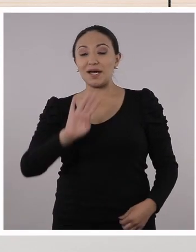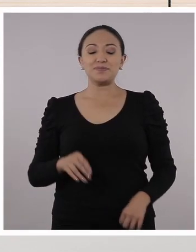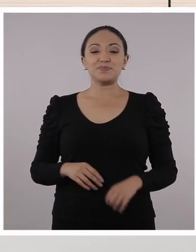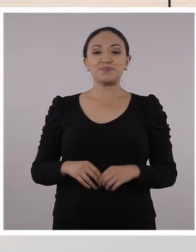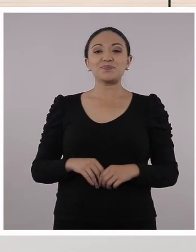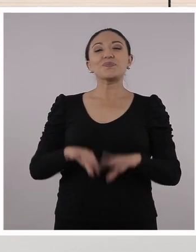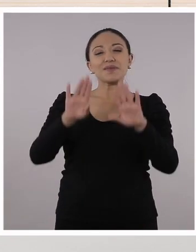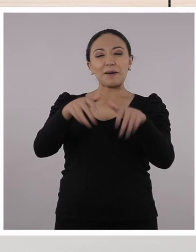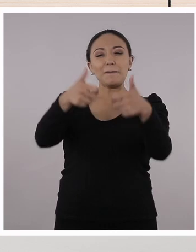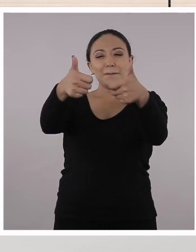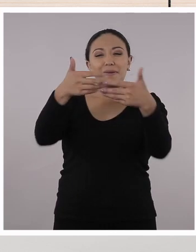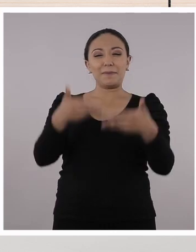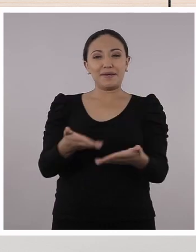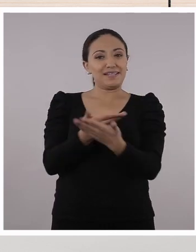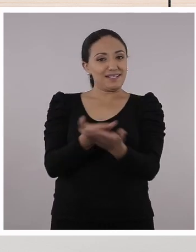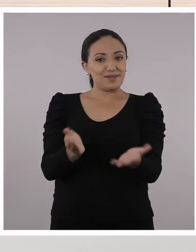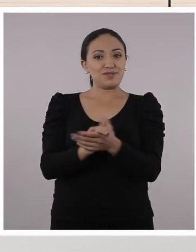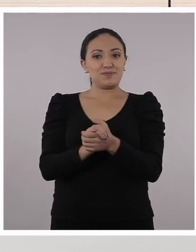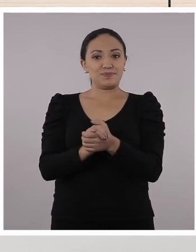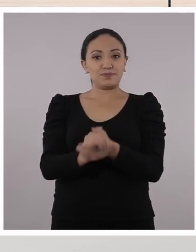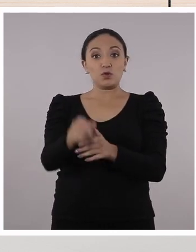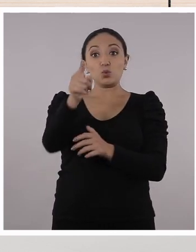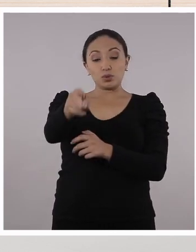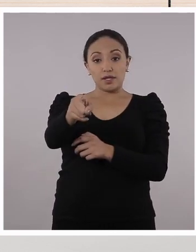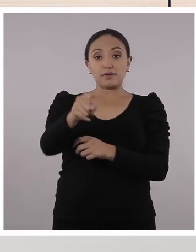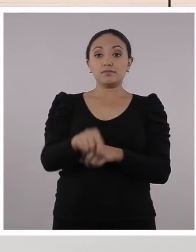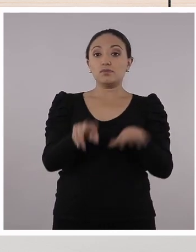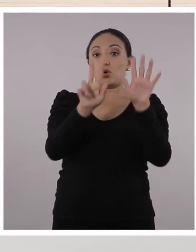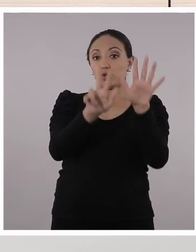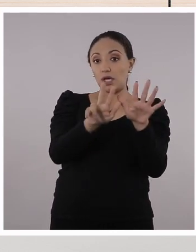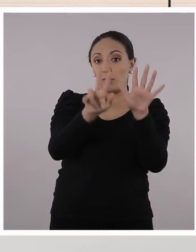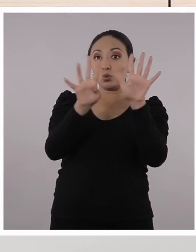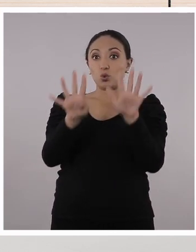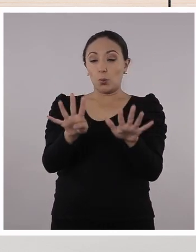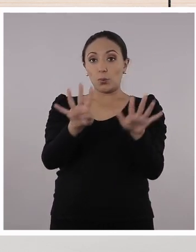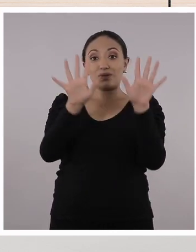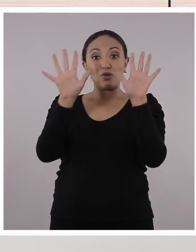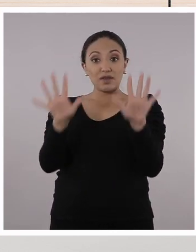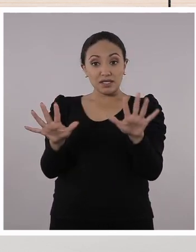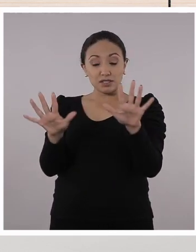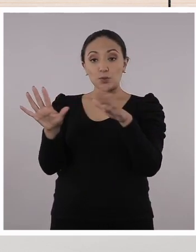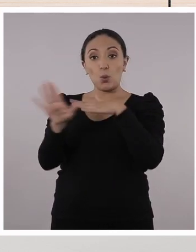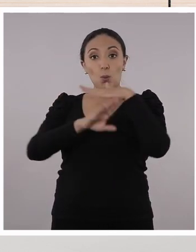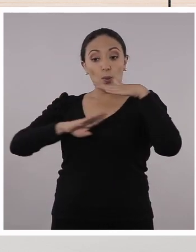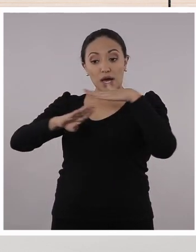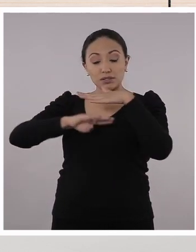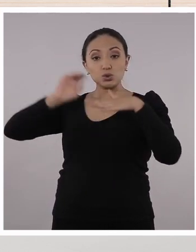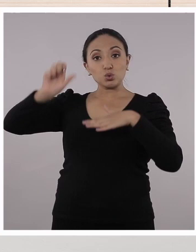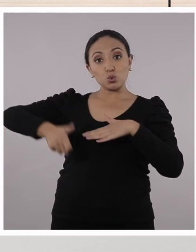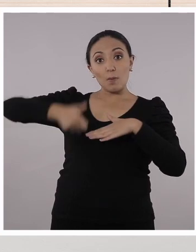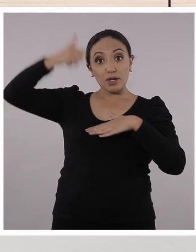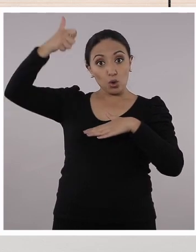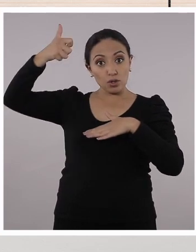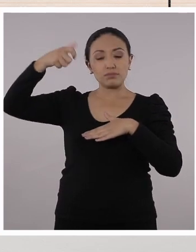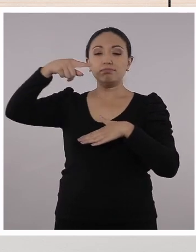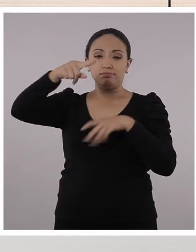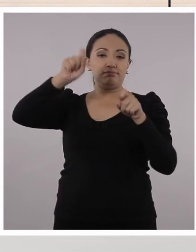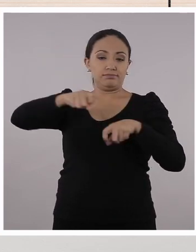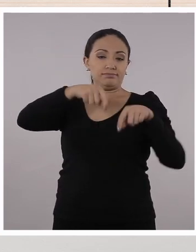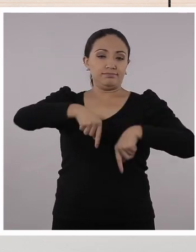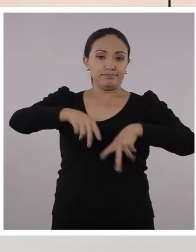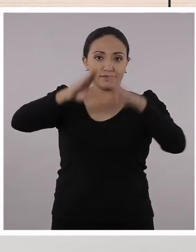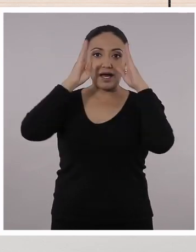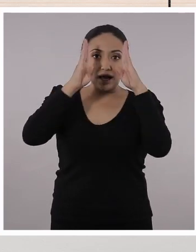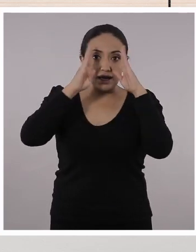Hola chicos y chicas, bienvenidos y bienvenidas. Si ustedes están en octavo, noveno o décimo de Educación General Básica